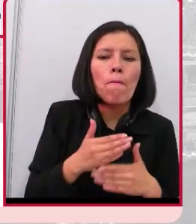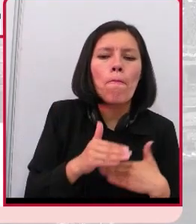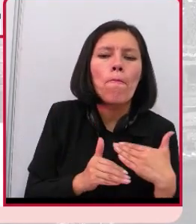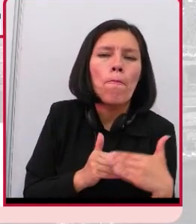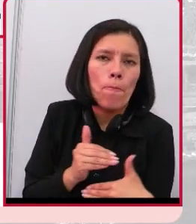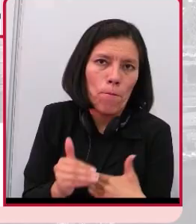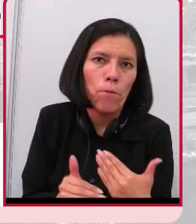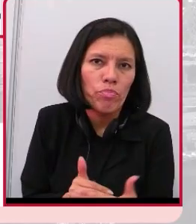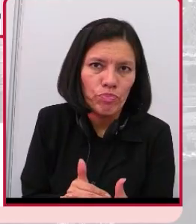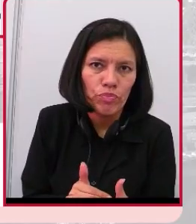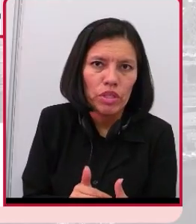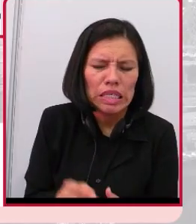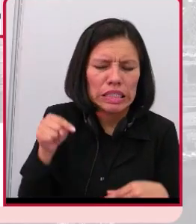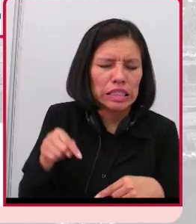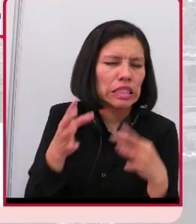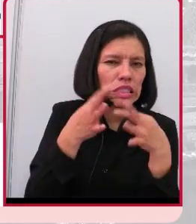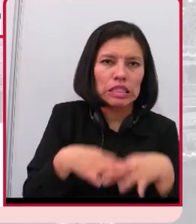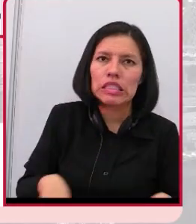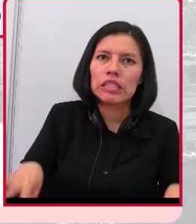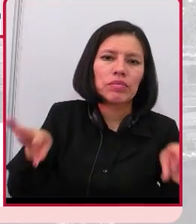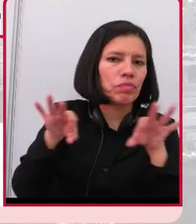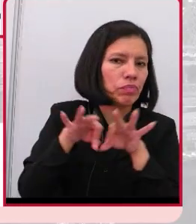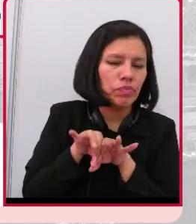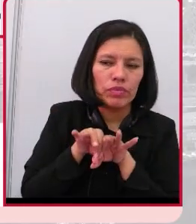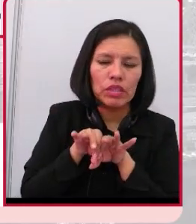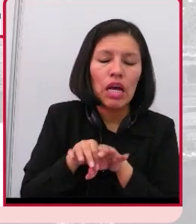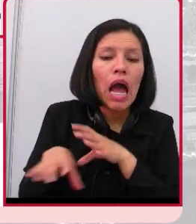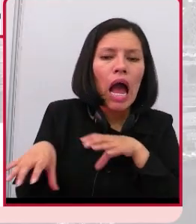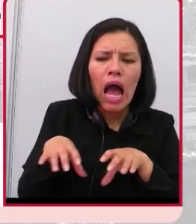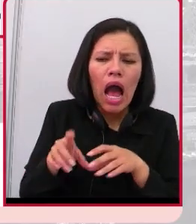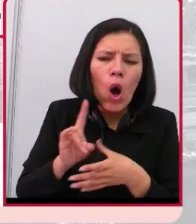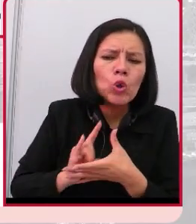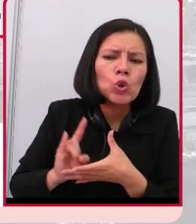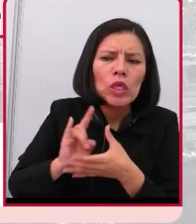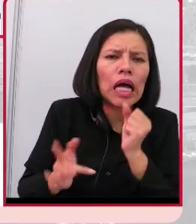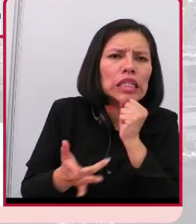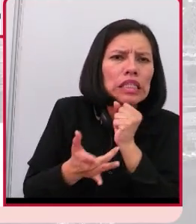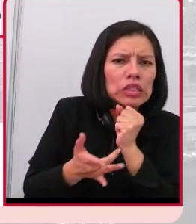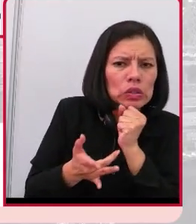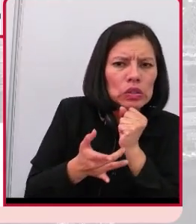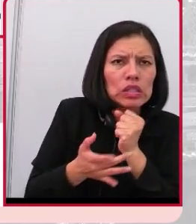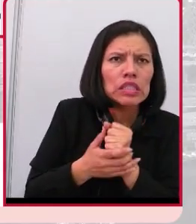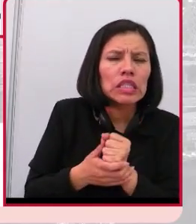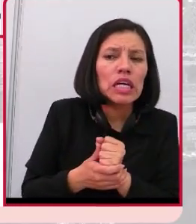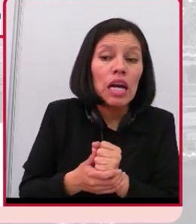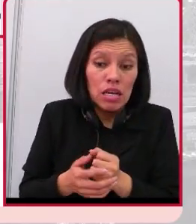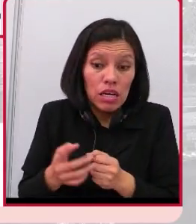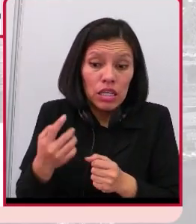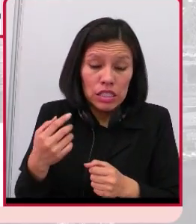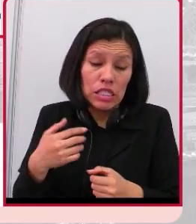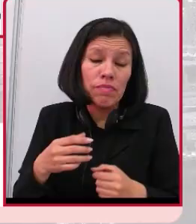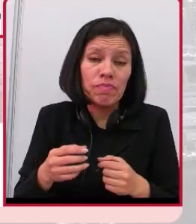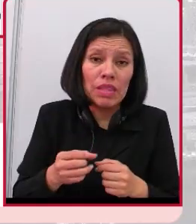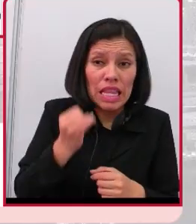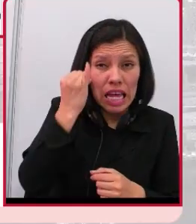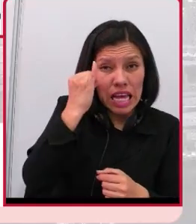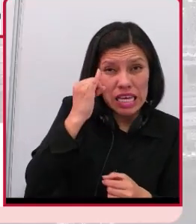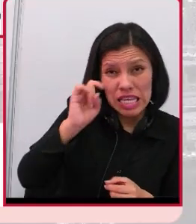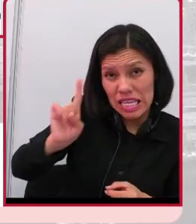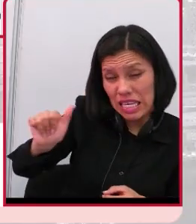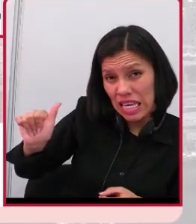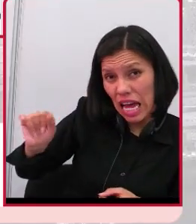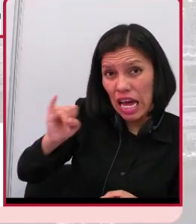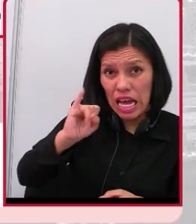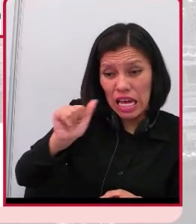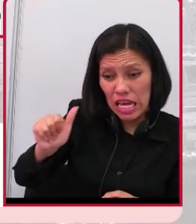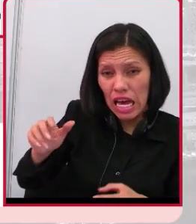que es importante hacer uso de lo que hoy en día tenemos disponible y, de hecho, la inteligencia artificial, la